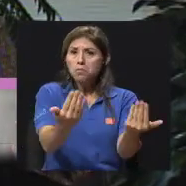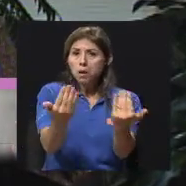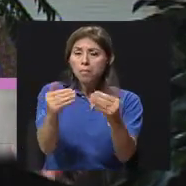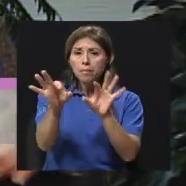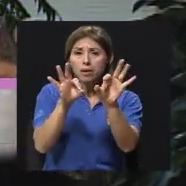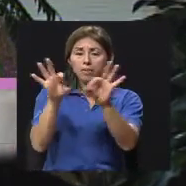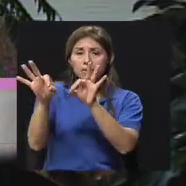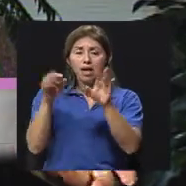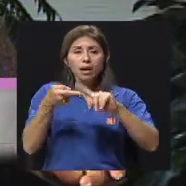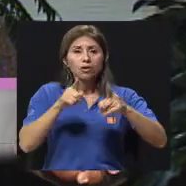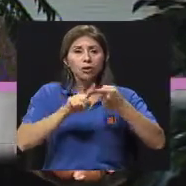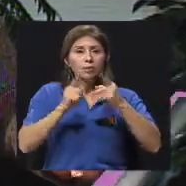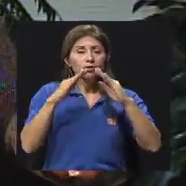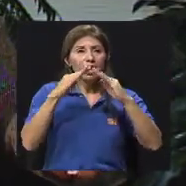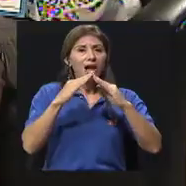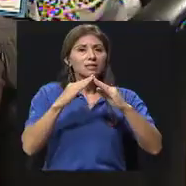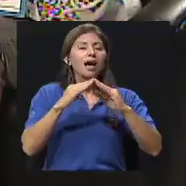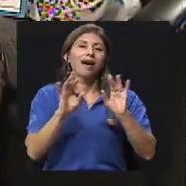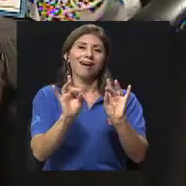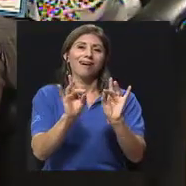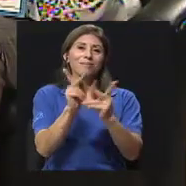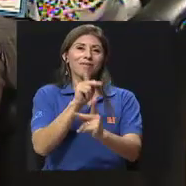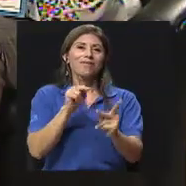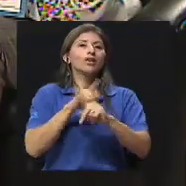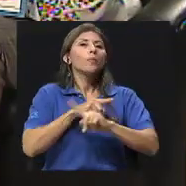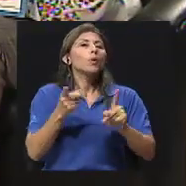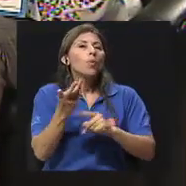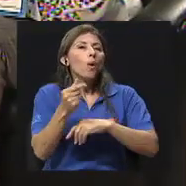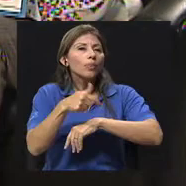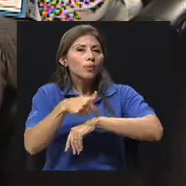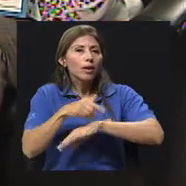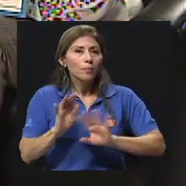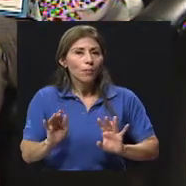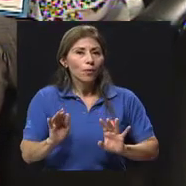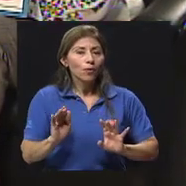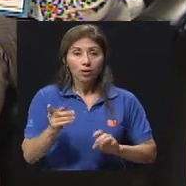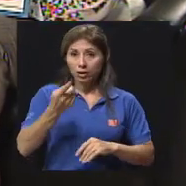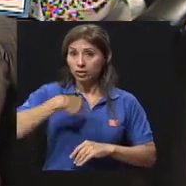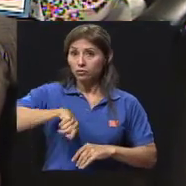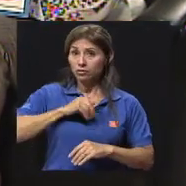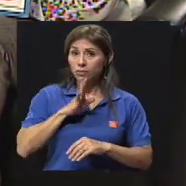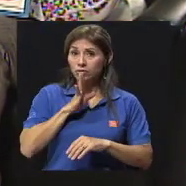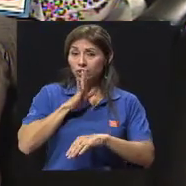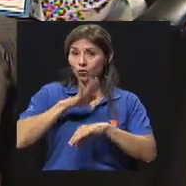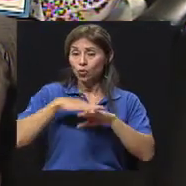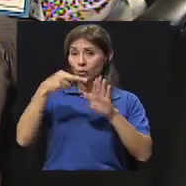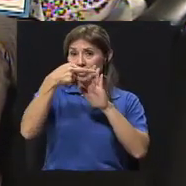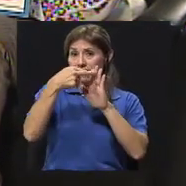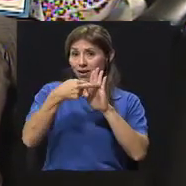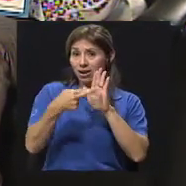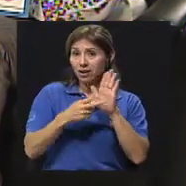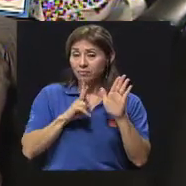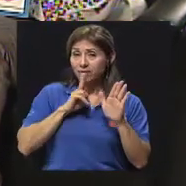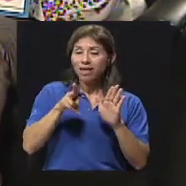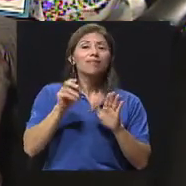Perfecto. ¿Cuánto tiempo? Pareciera entonces que estamos hablando de un asunto como de reglas, ¿verdad? Como de manejo de límites de poder